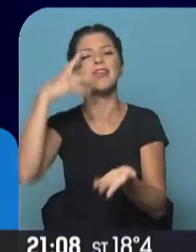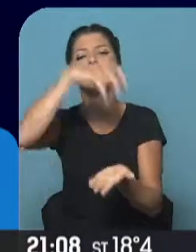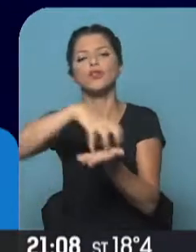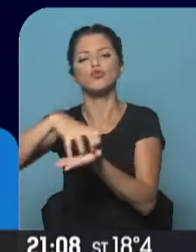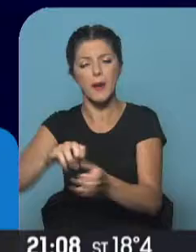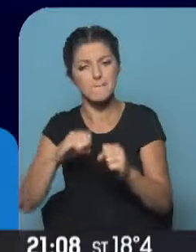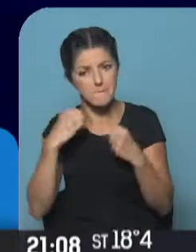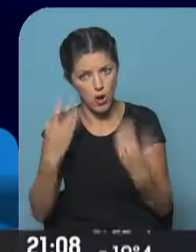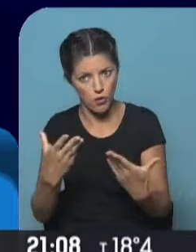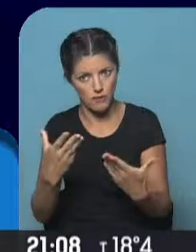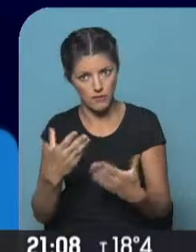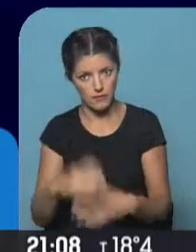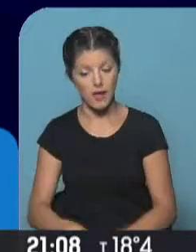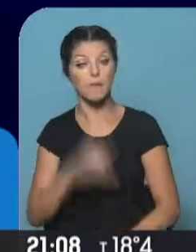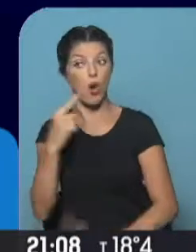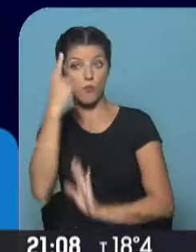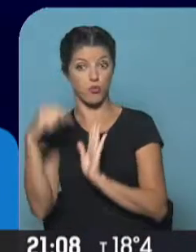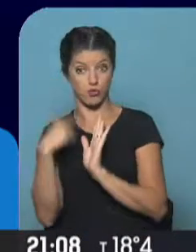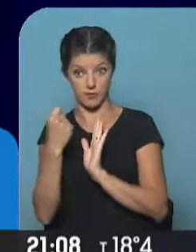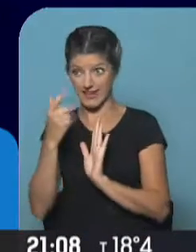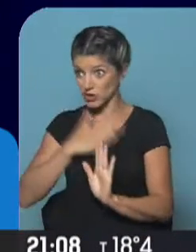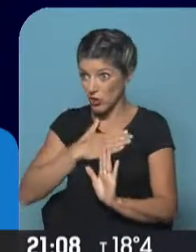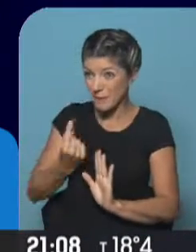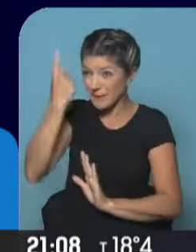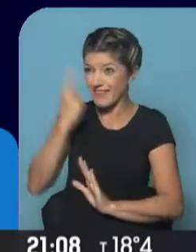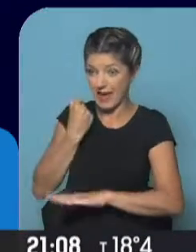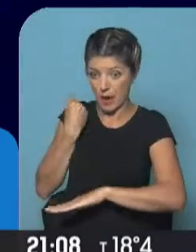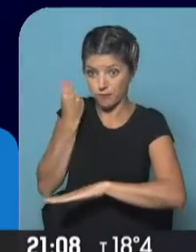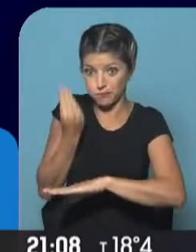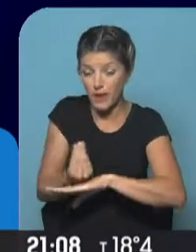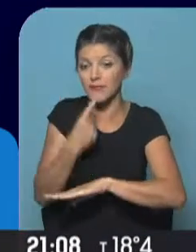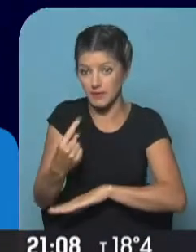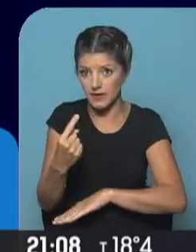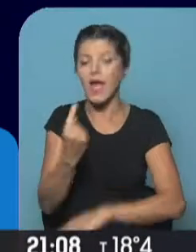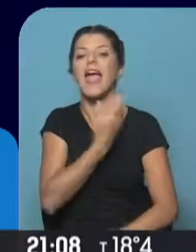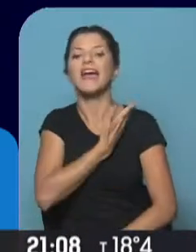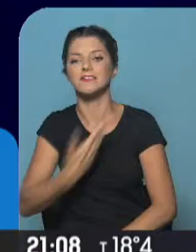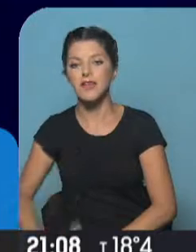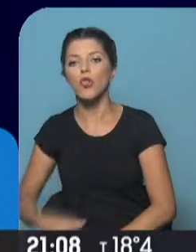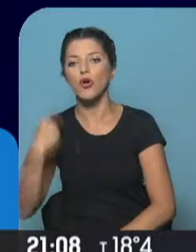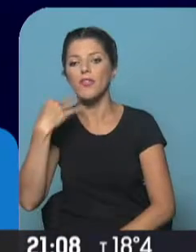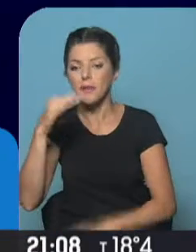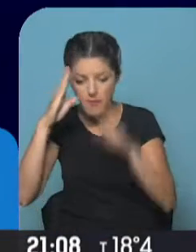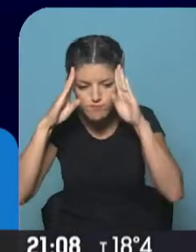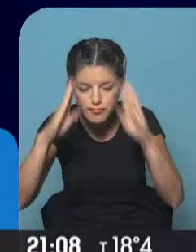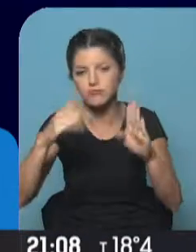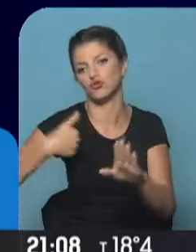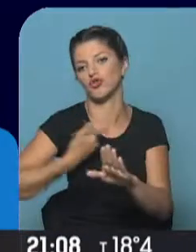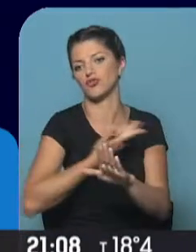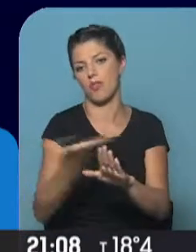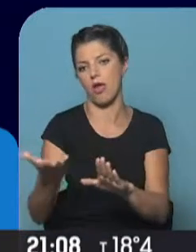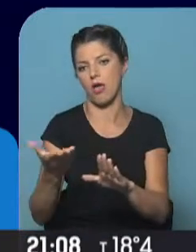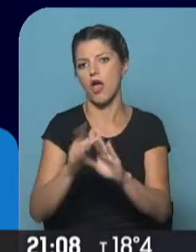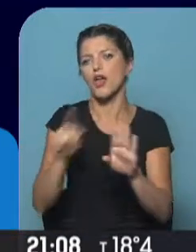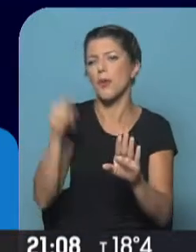un elemento central que mi gobierno se ha comprometido desde el primer día, que es poner el Estado al servicio de la gente, no más al